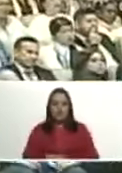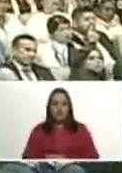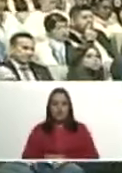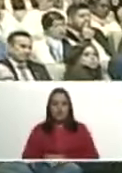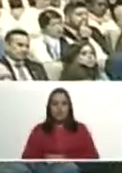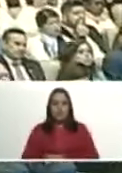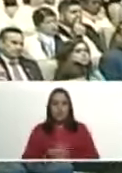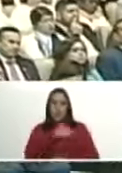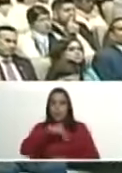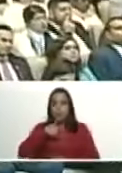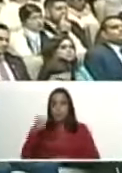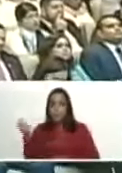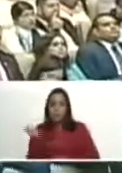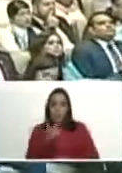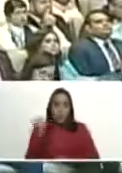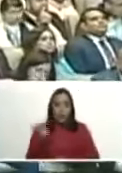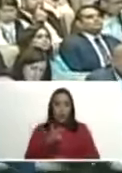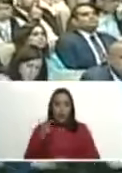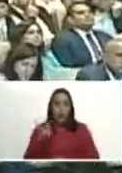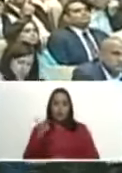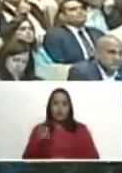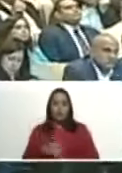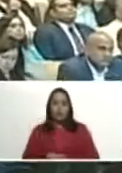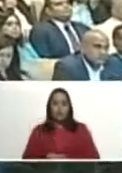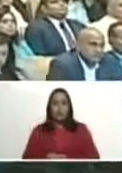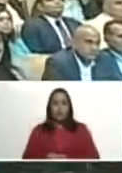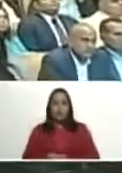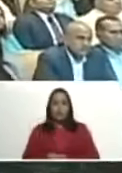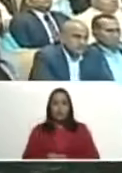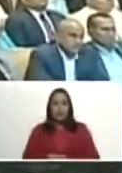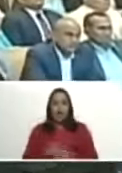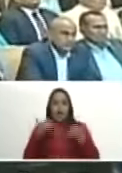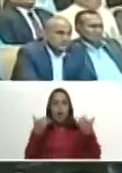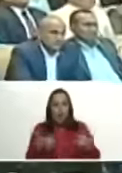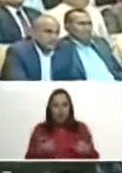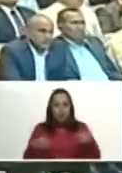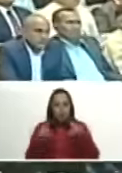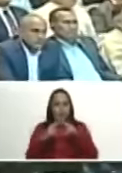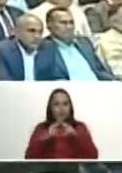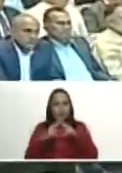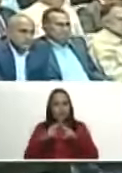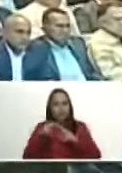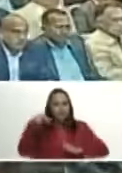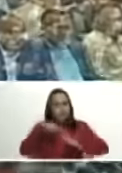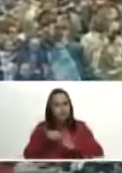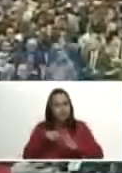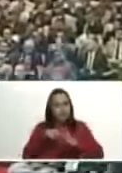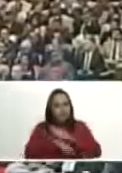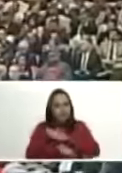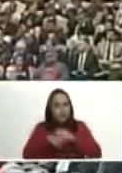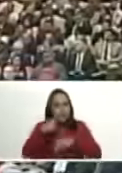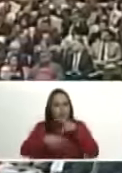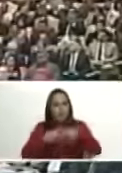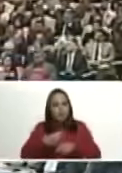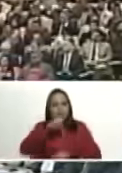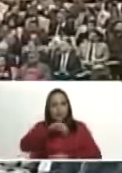Hemos buscado, con el conocimiento que tenemos del proceso histórico, hemos buscado con buena